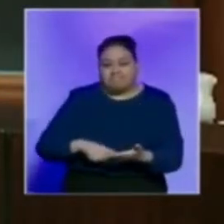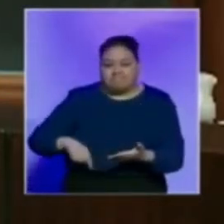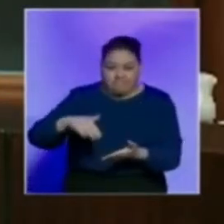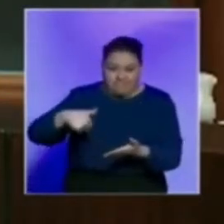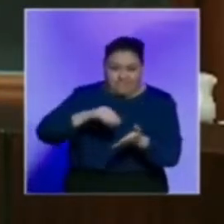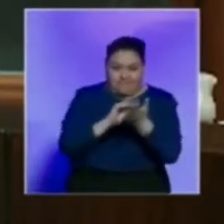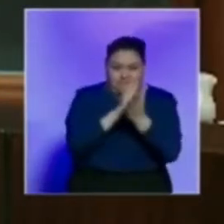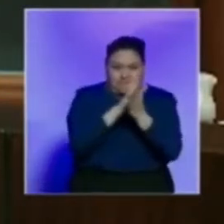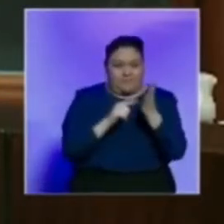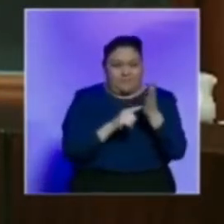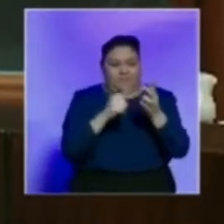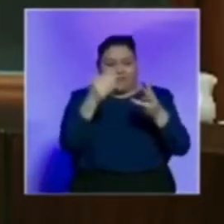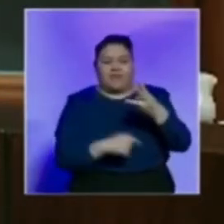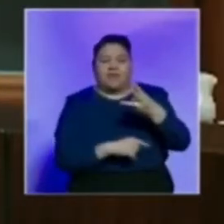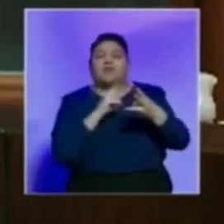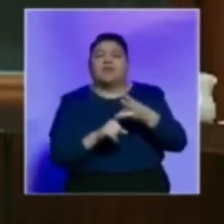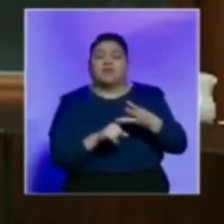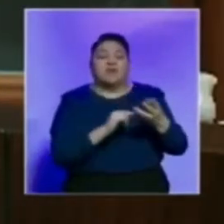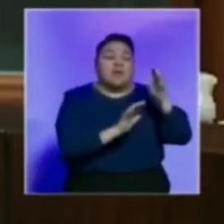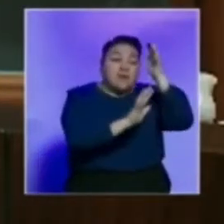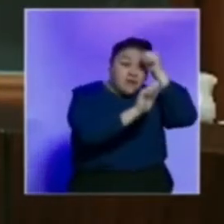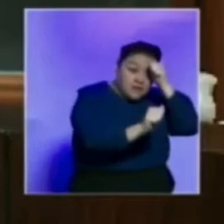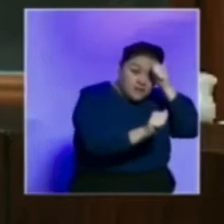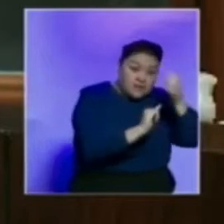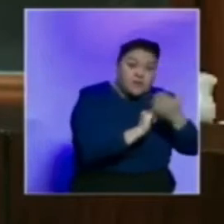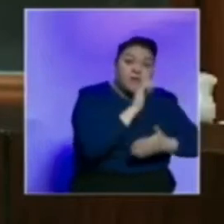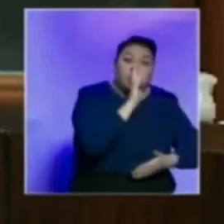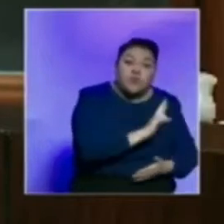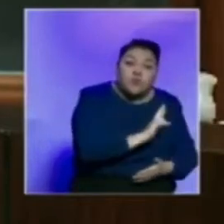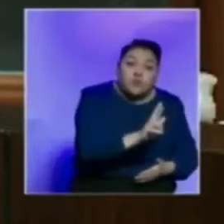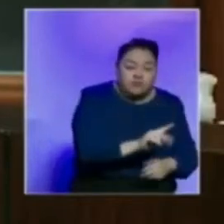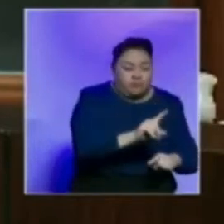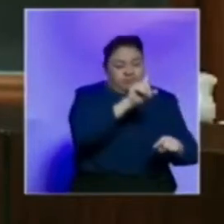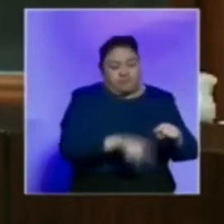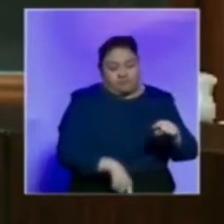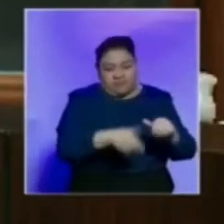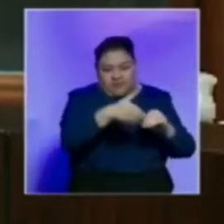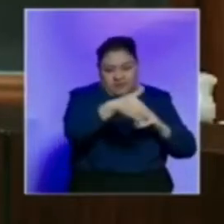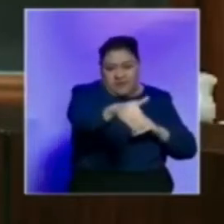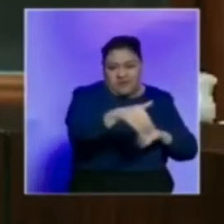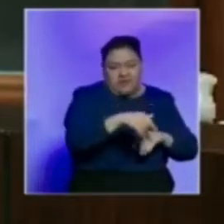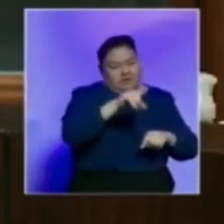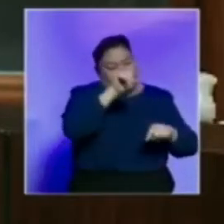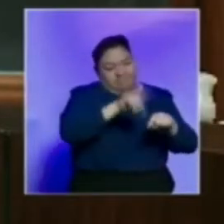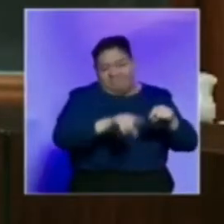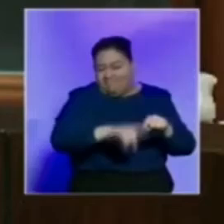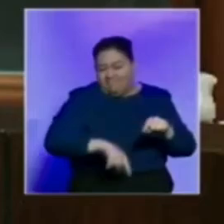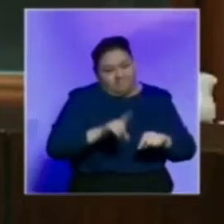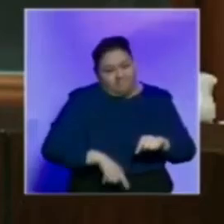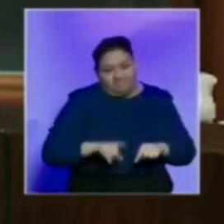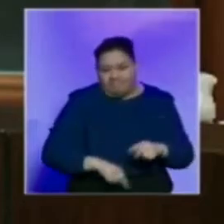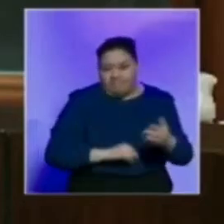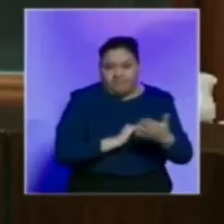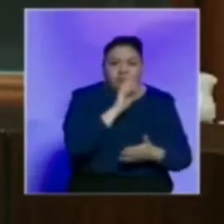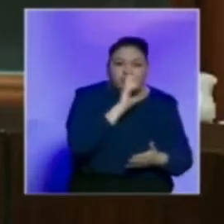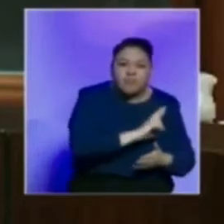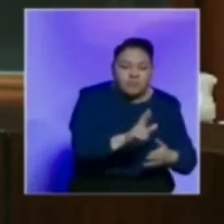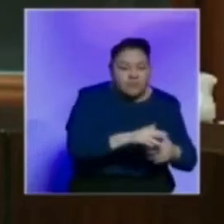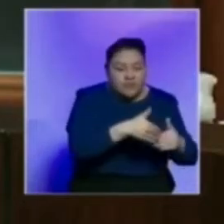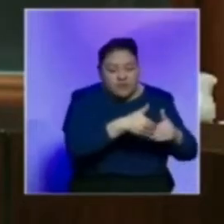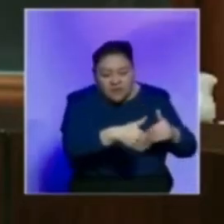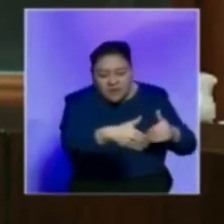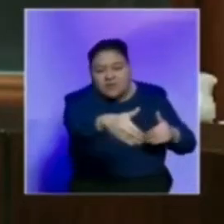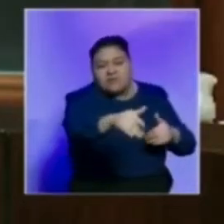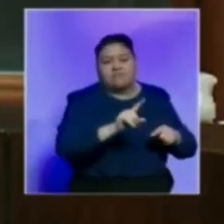en las 24 horas siguientes a esta decisión, y con esto quienes se registraron en el Poder